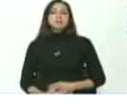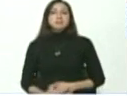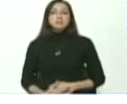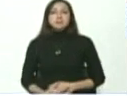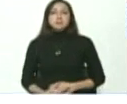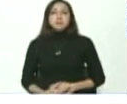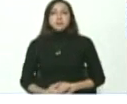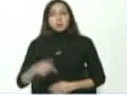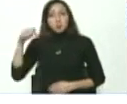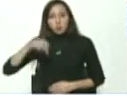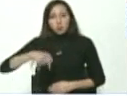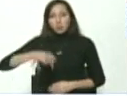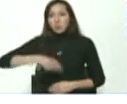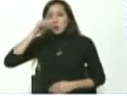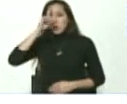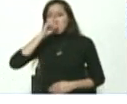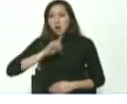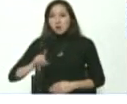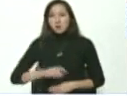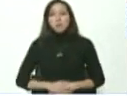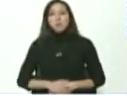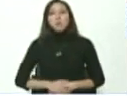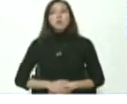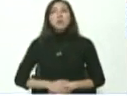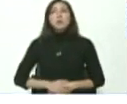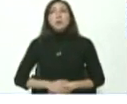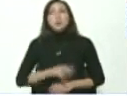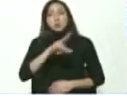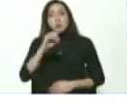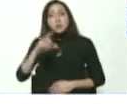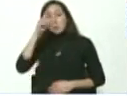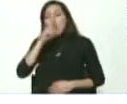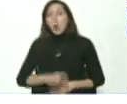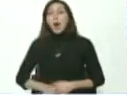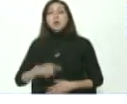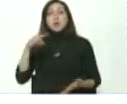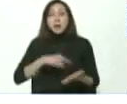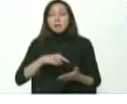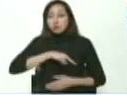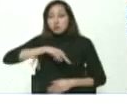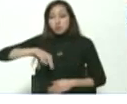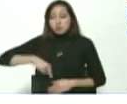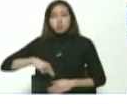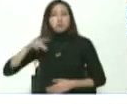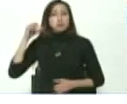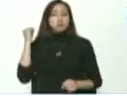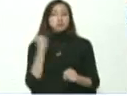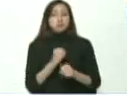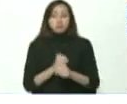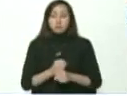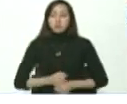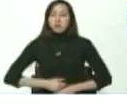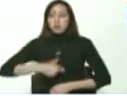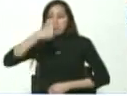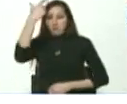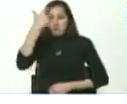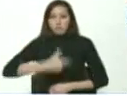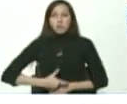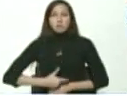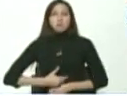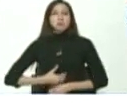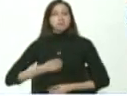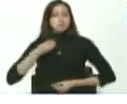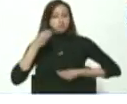Hoy, año 2021, que es el año de Bicentenario de Carabobo, nosotros estamos aquí, plantados, firmes, echando